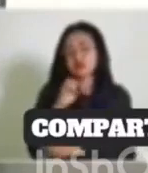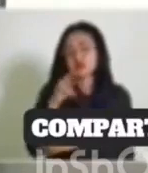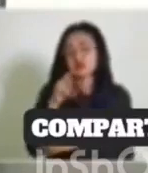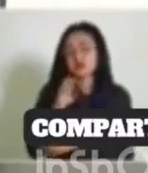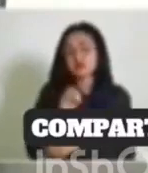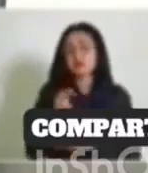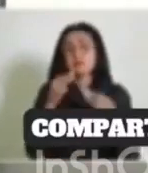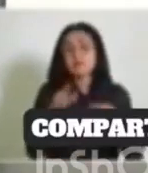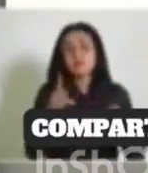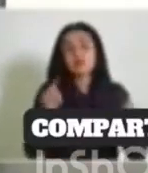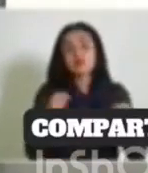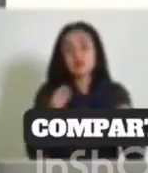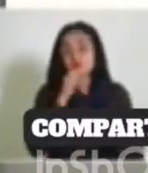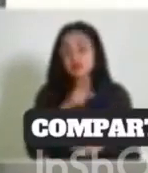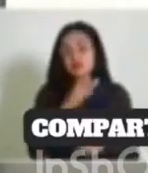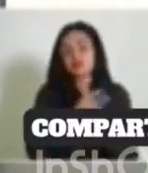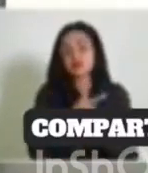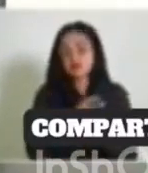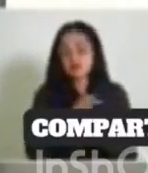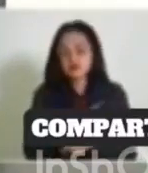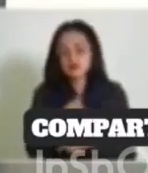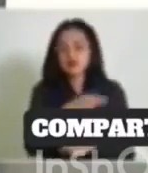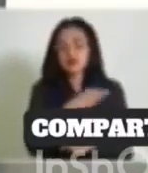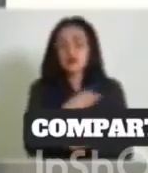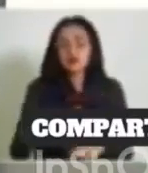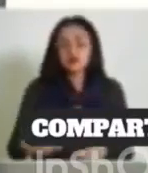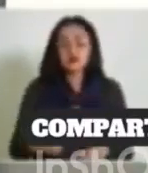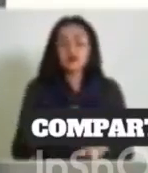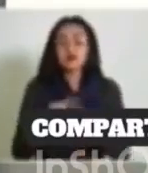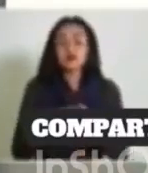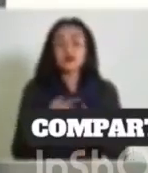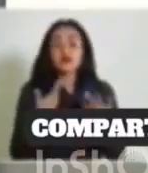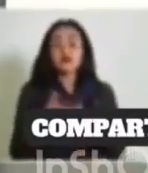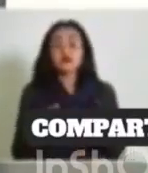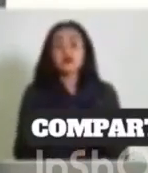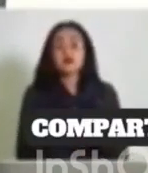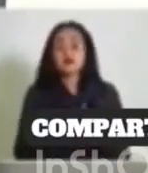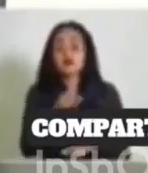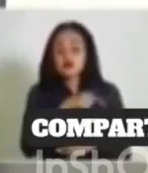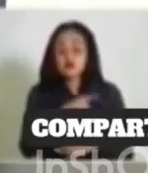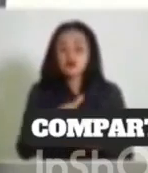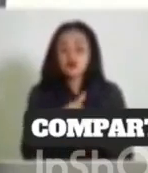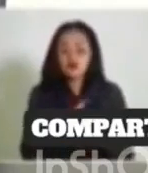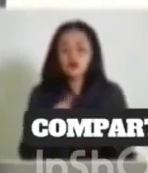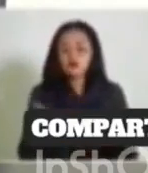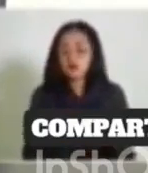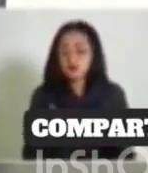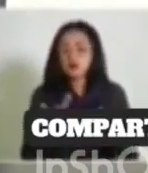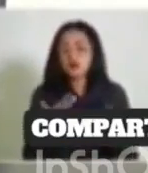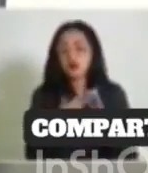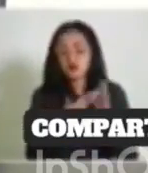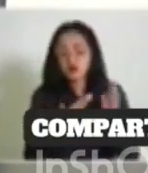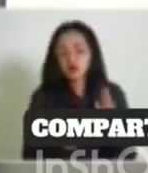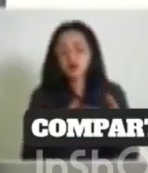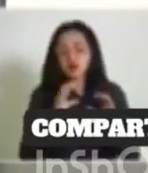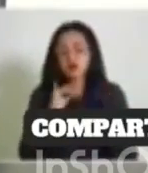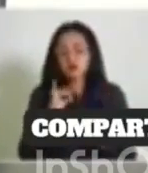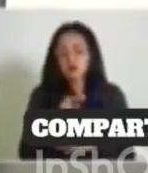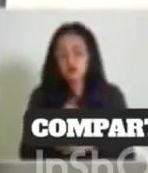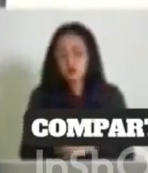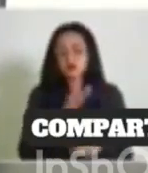tianguis. Se exhorta también a los municipios a que, a través de sus áreas de industria, comercio, normatividad y o protección